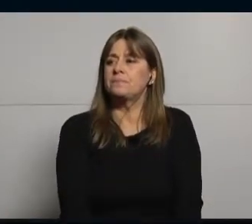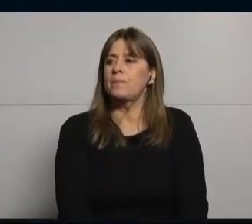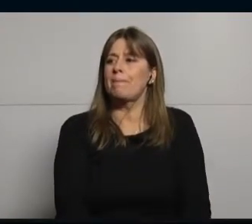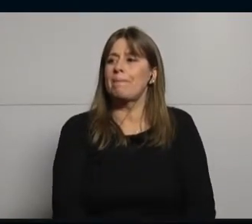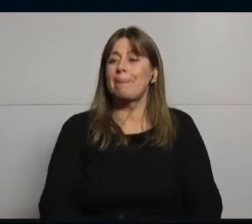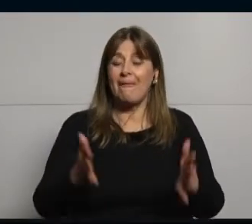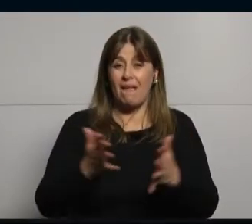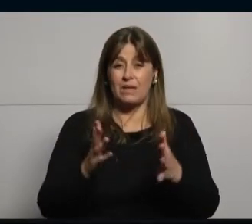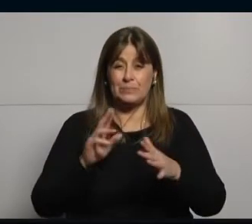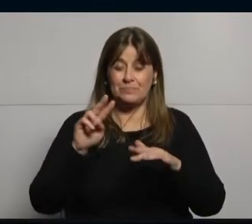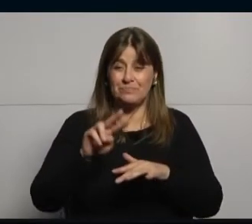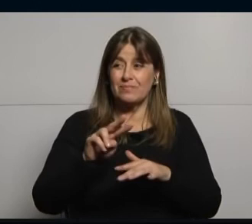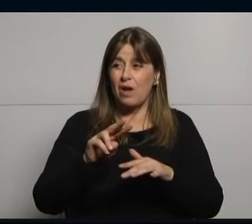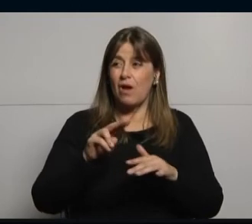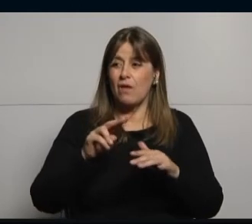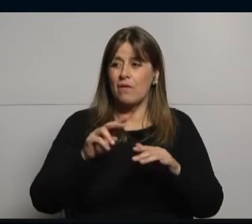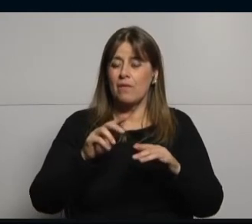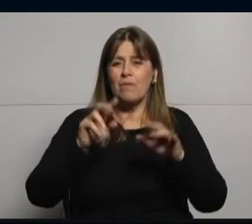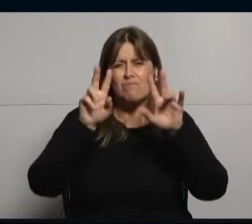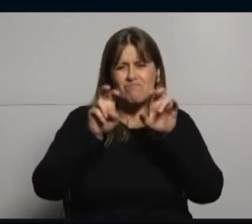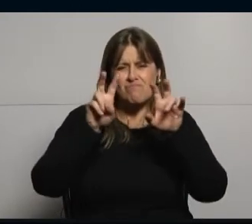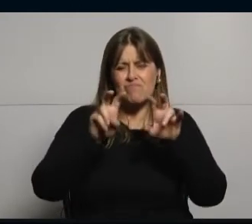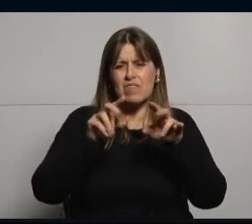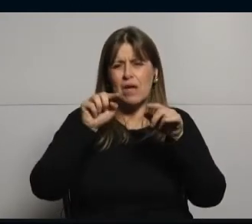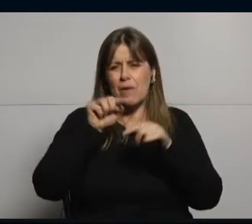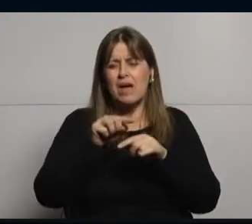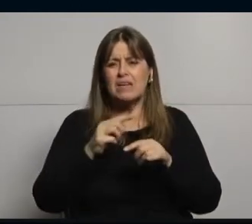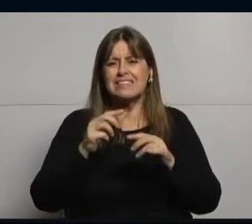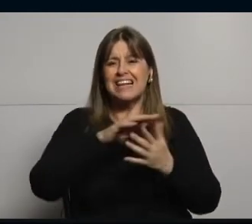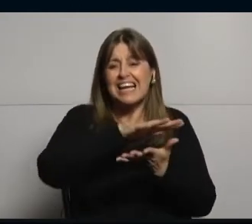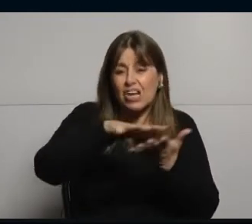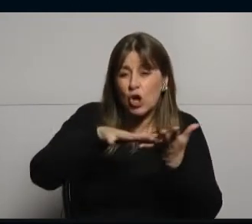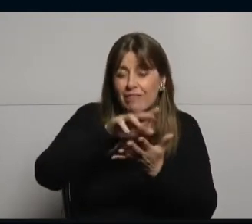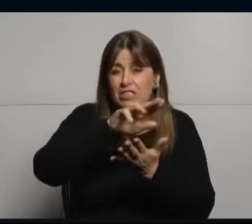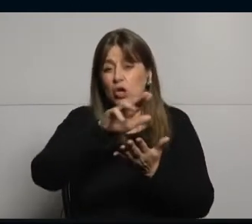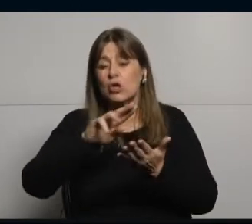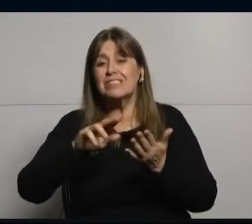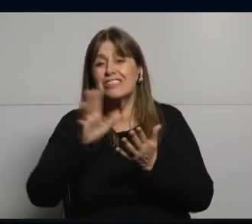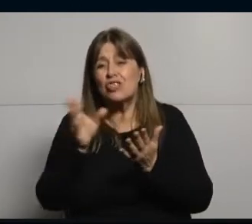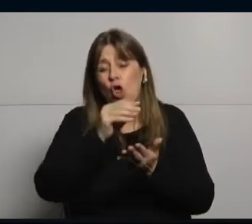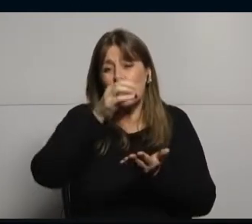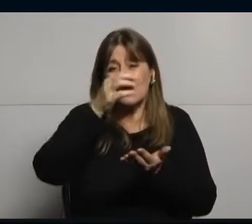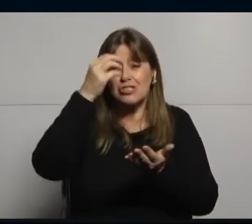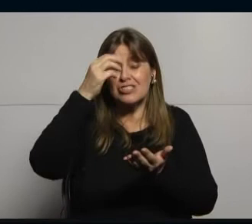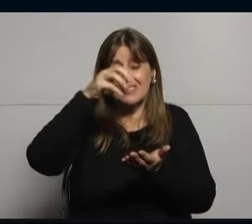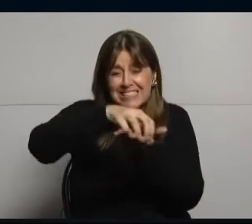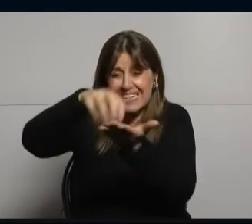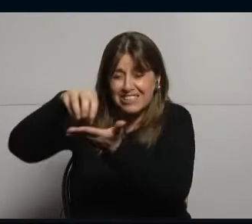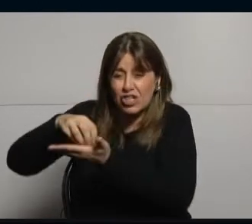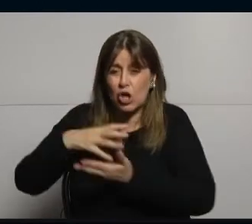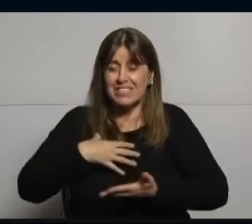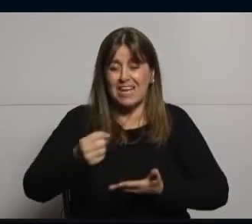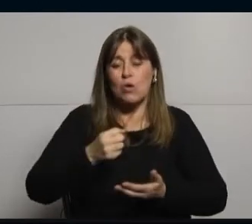Ahí está. La siguiente, ahí es un tema clave también, la georreferenciación de todos los centros de salud, tanto públicos